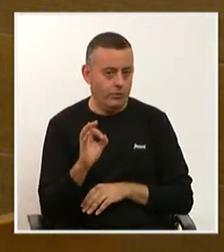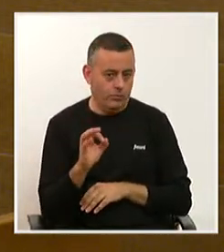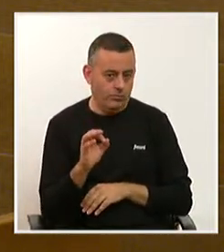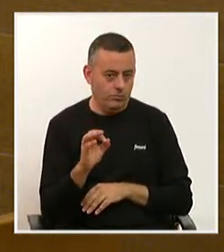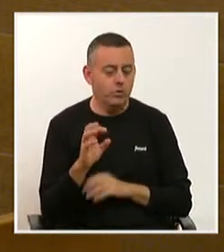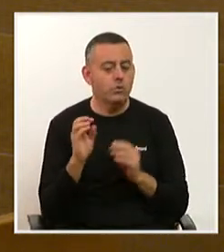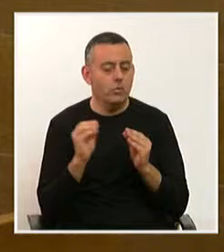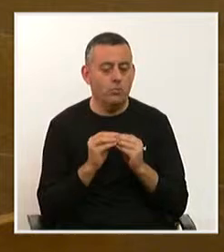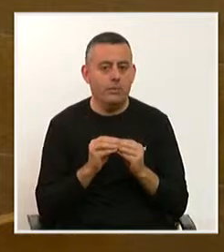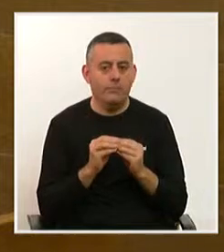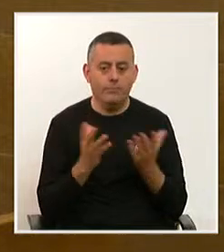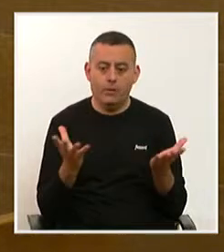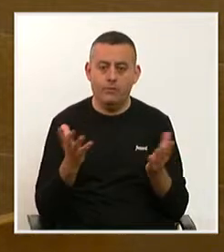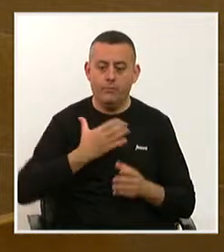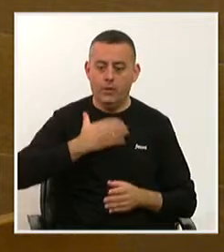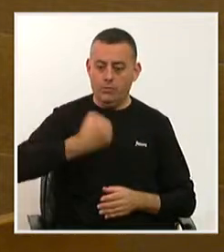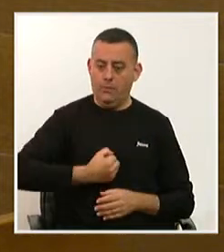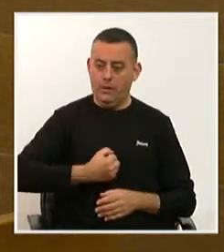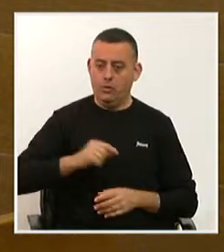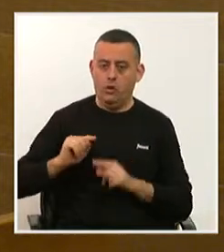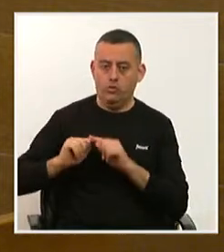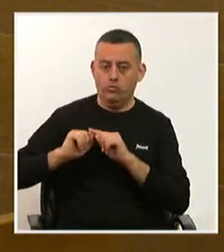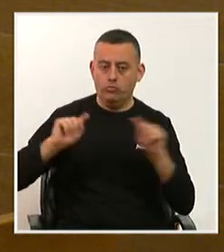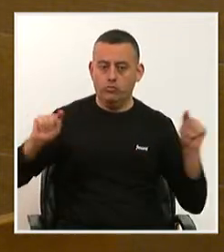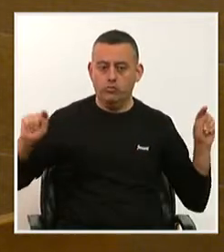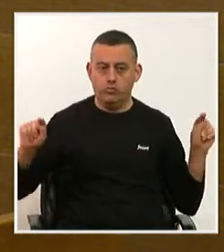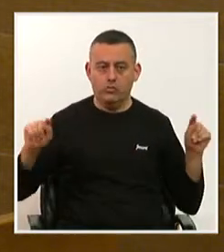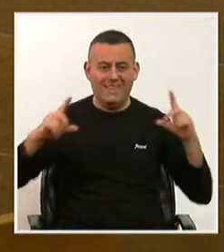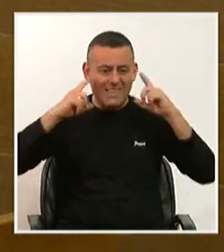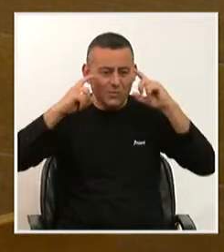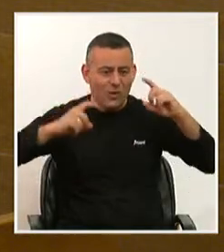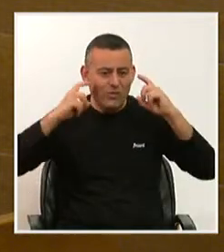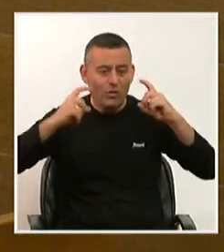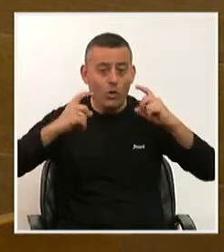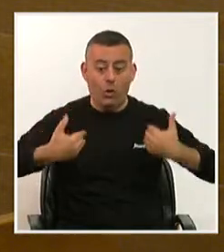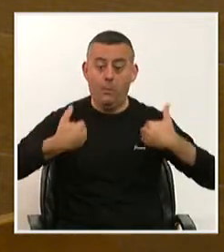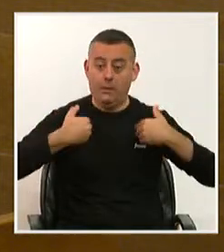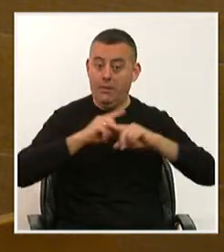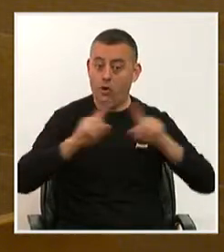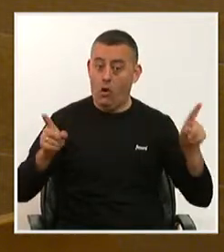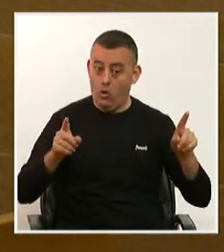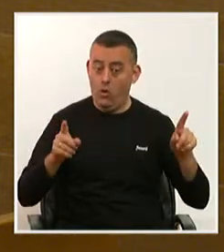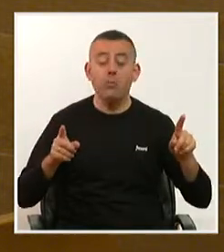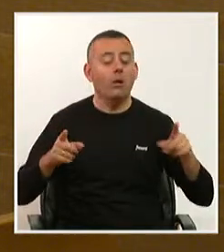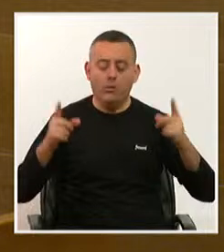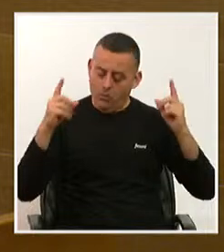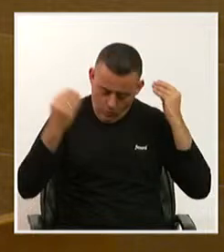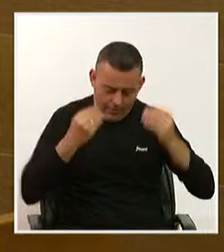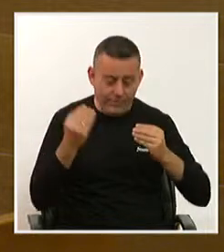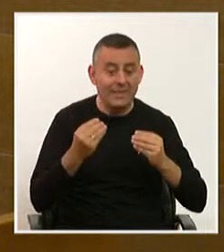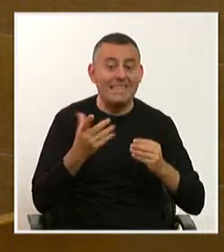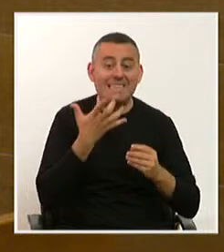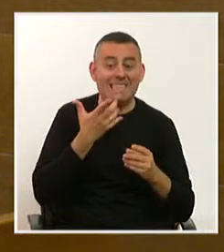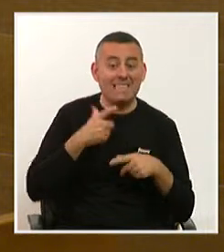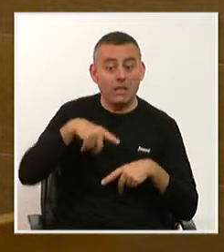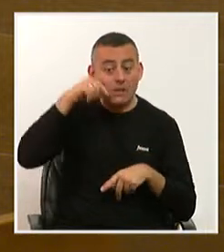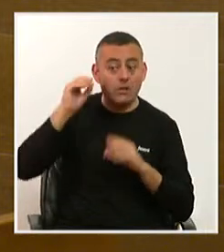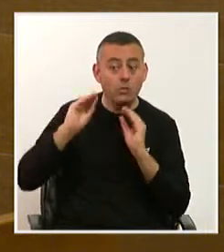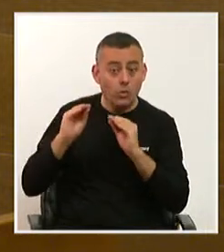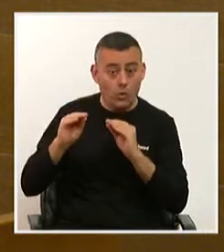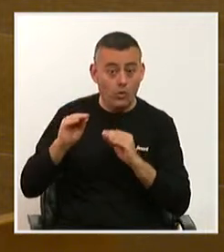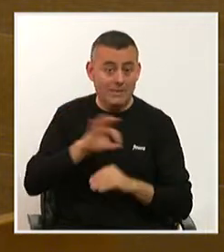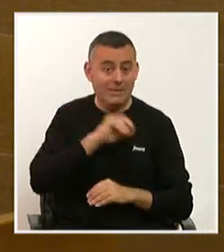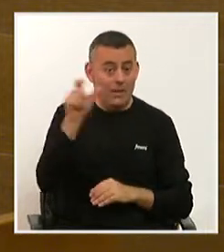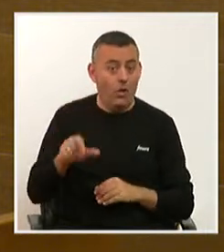de los ayuntamientos que no era su competencia porque si hubiera sido por ellos no hubieran llegado ni al 5% señor fana ni al